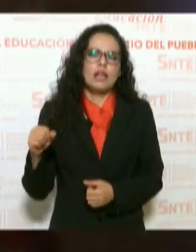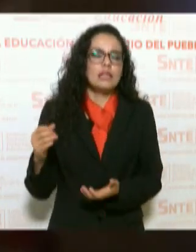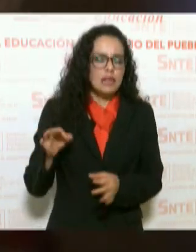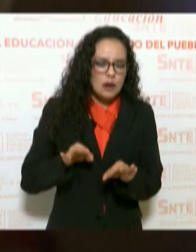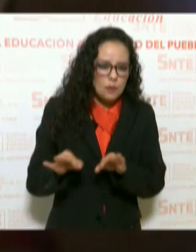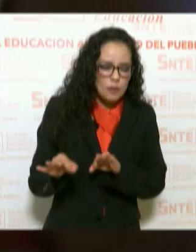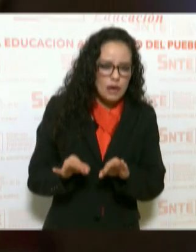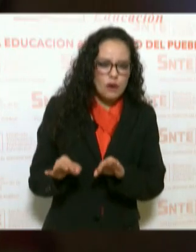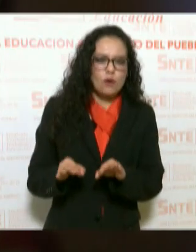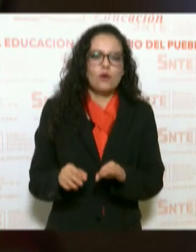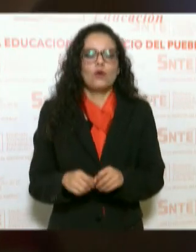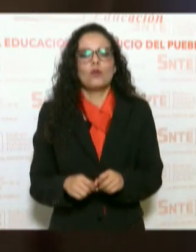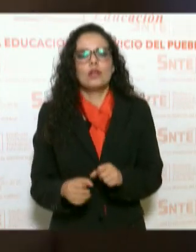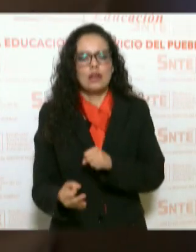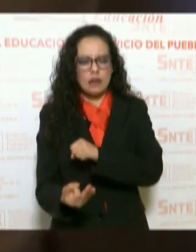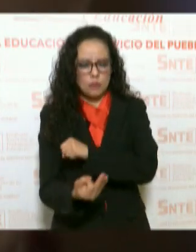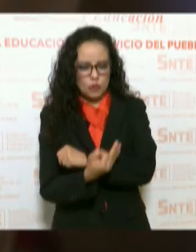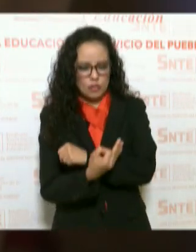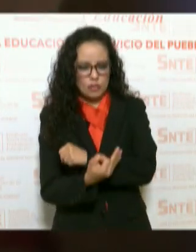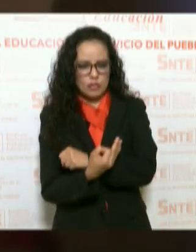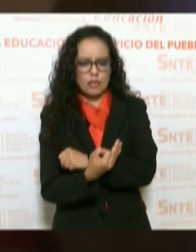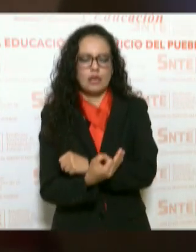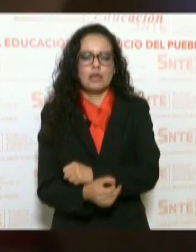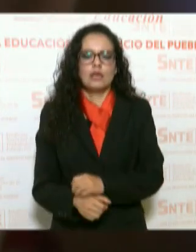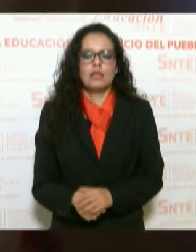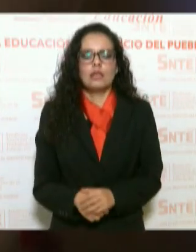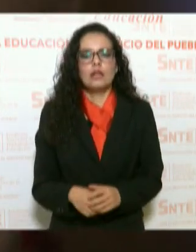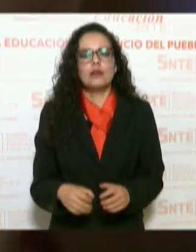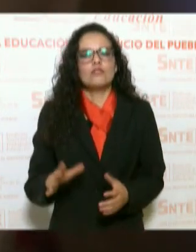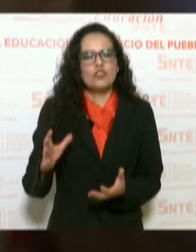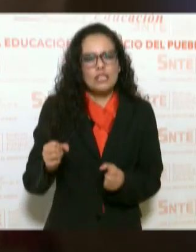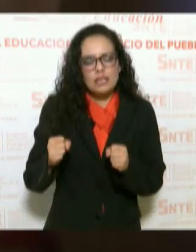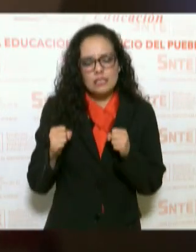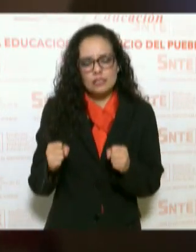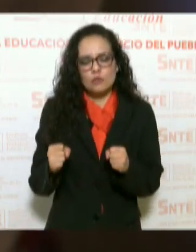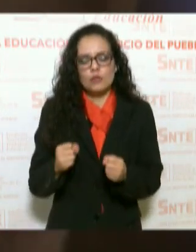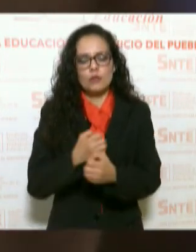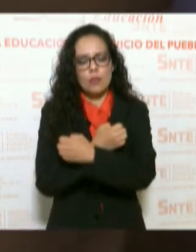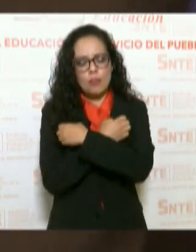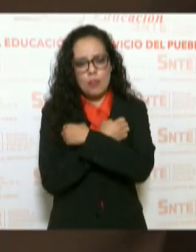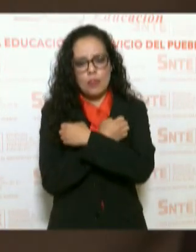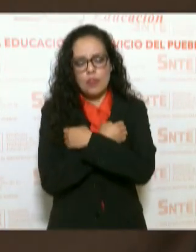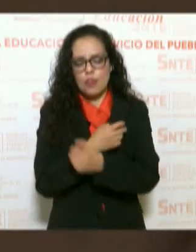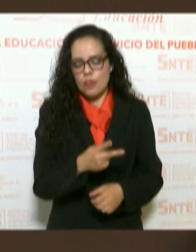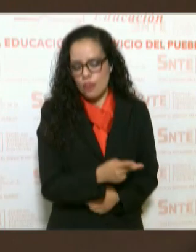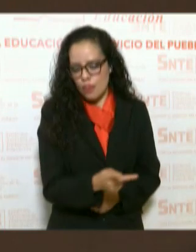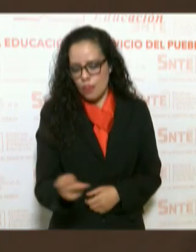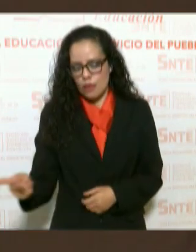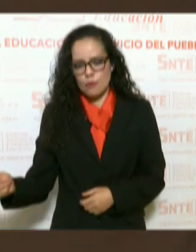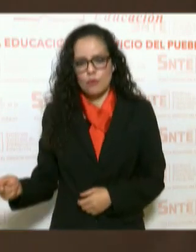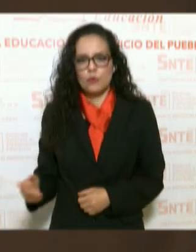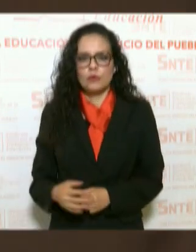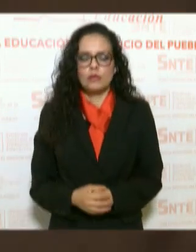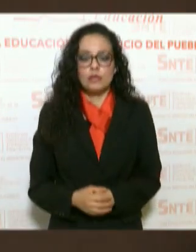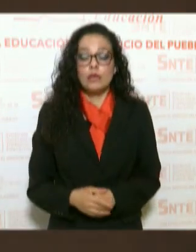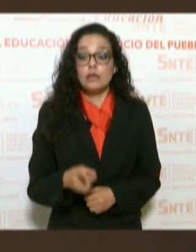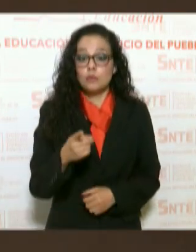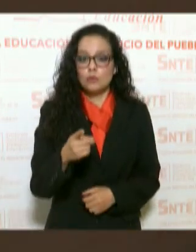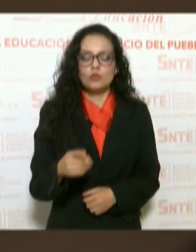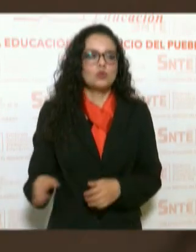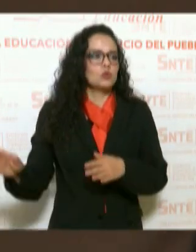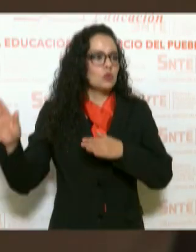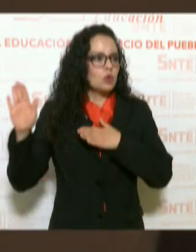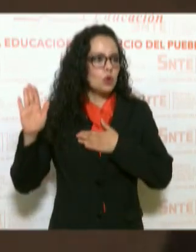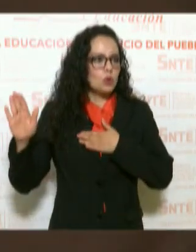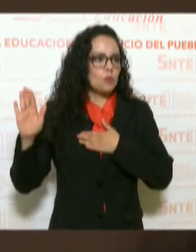de la defensa y el fortalecimiento de la educación pública y por su compromiso con